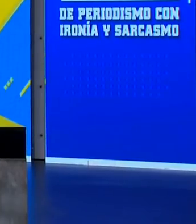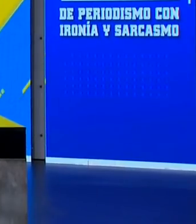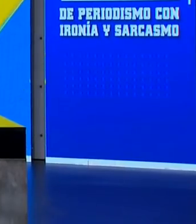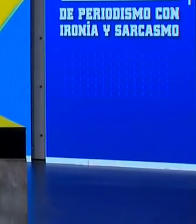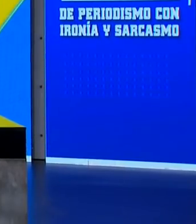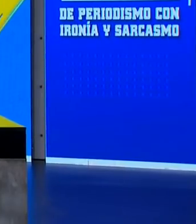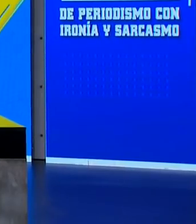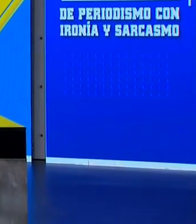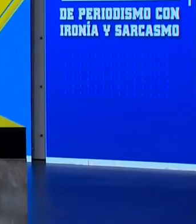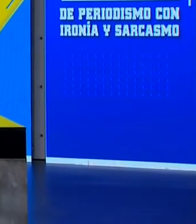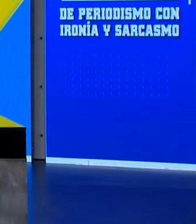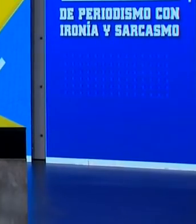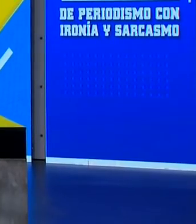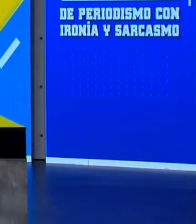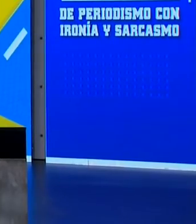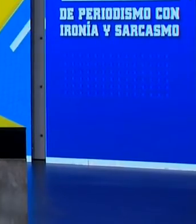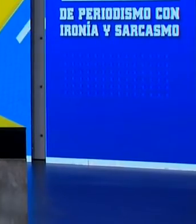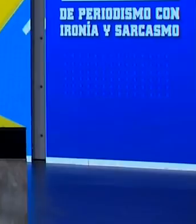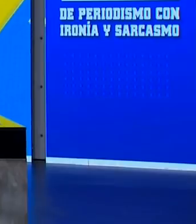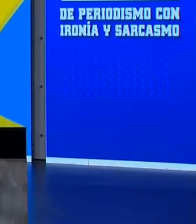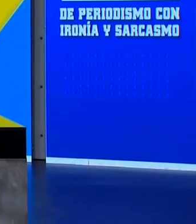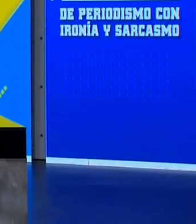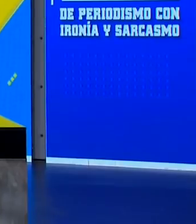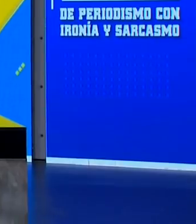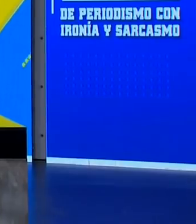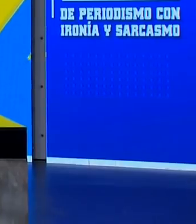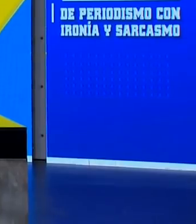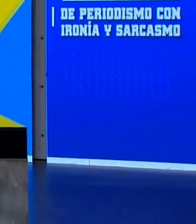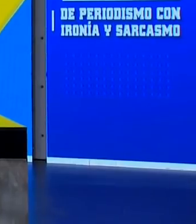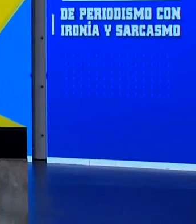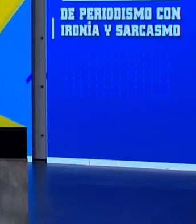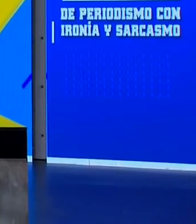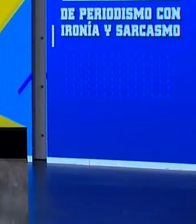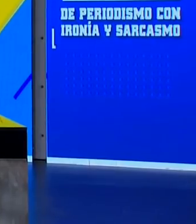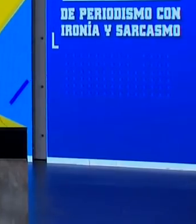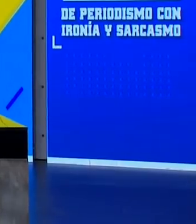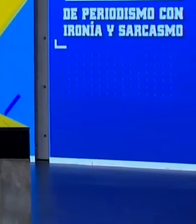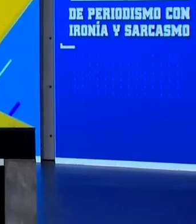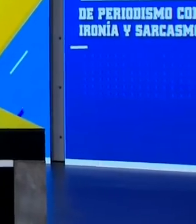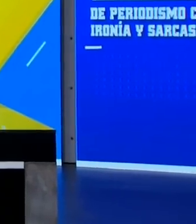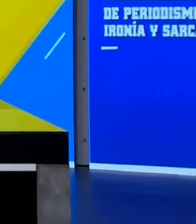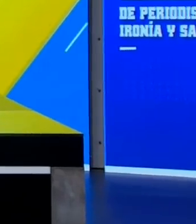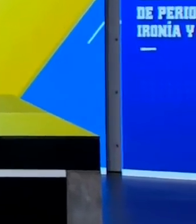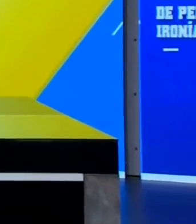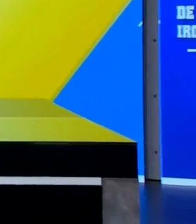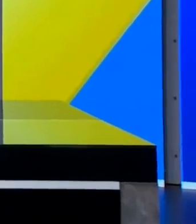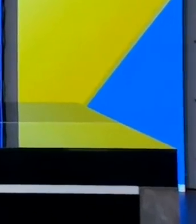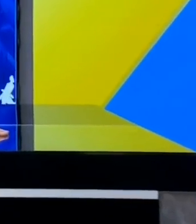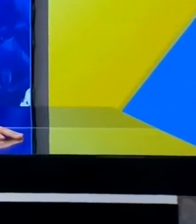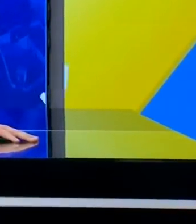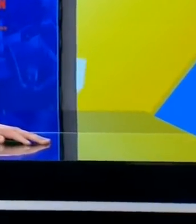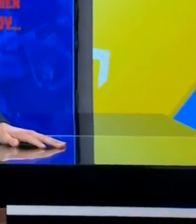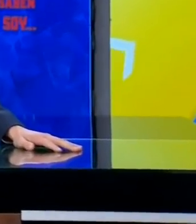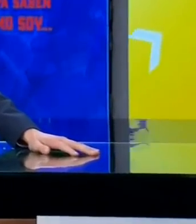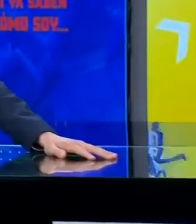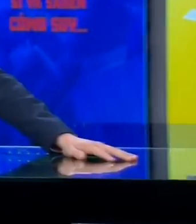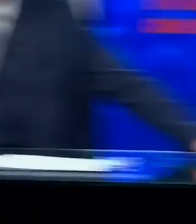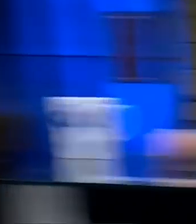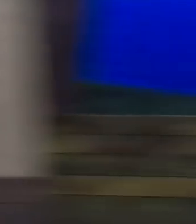primero y que cuestionaban la estrategia de vacunación del gobierno federal. Esto es lo que sabemos esta mañana en el tema del que todo el mundo está